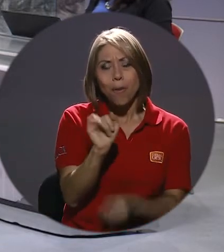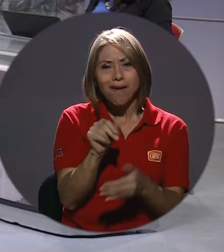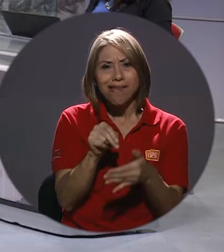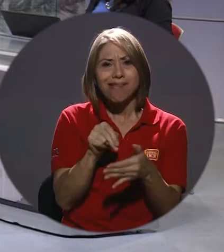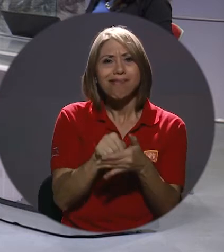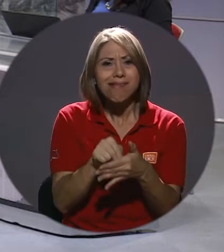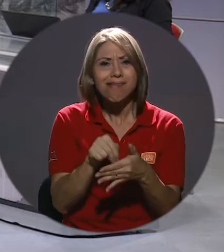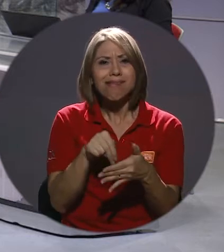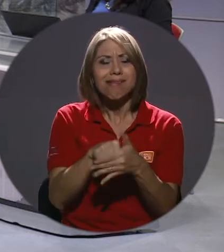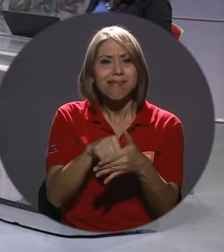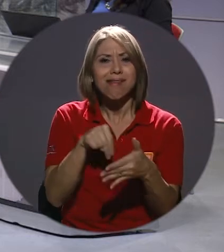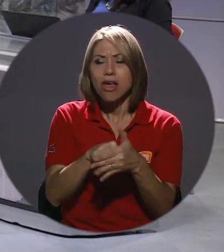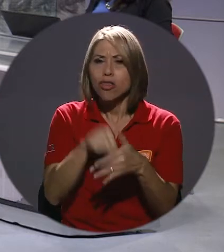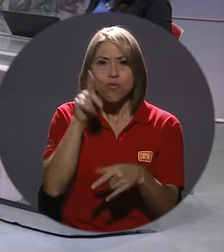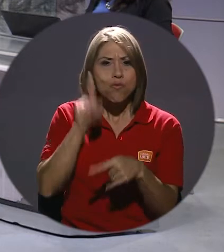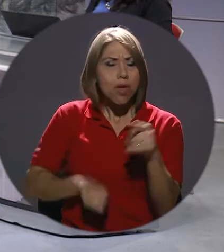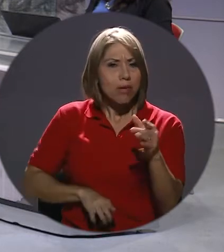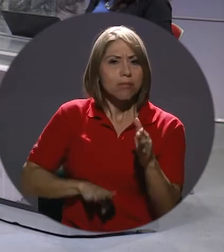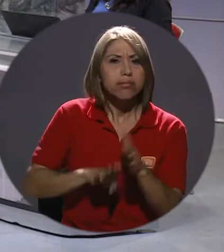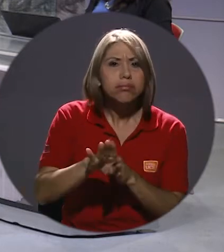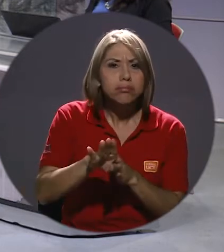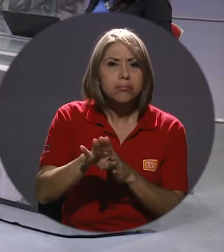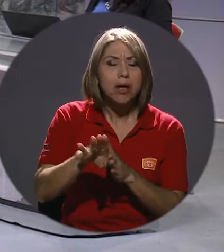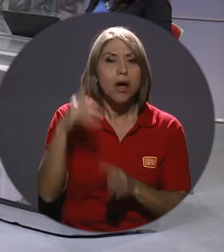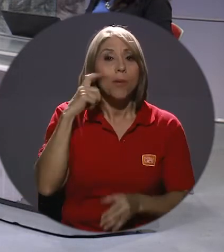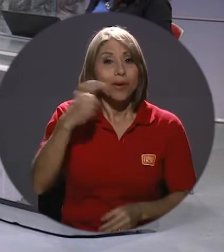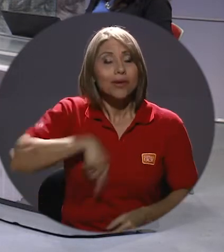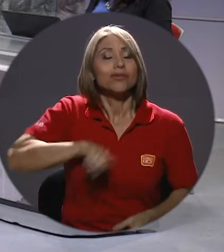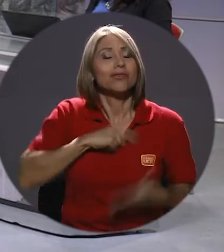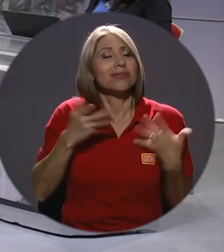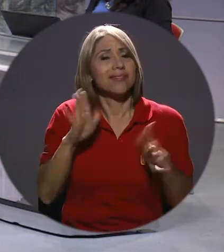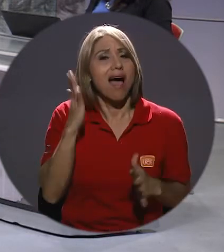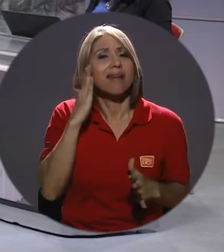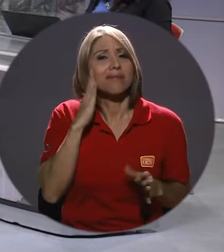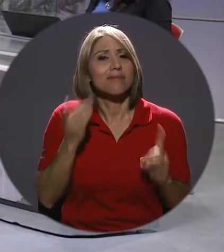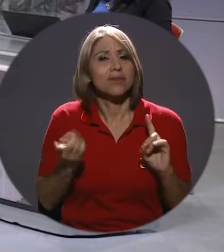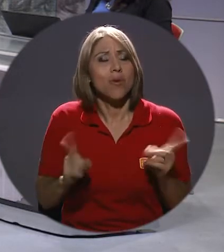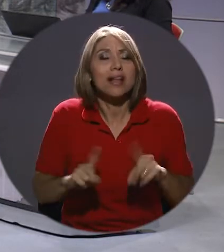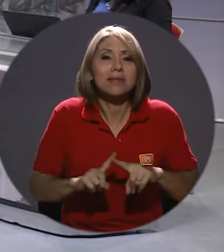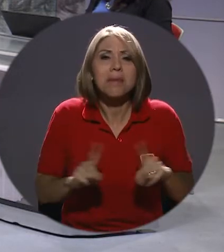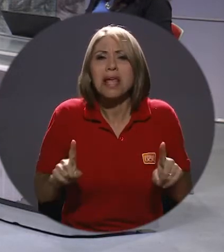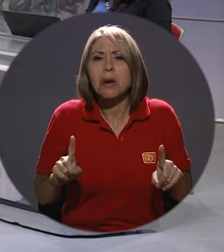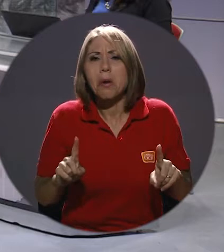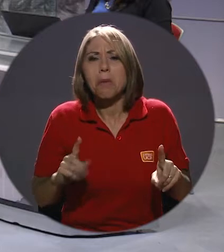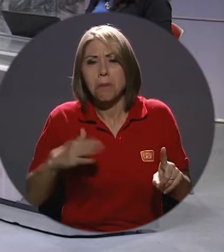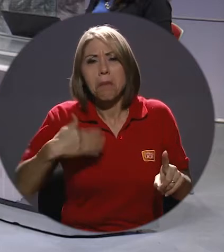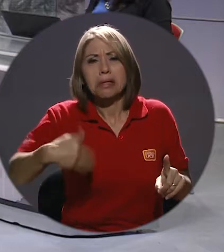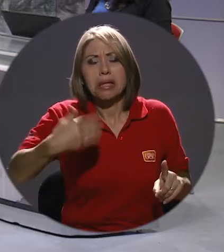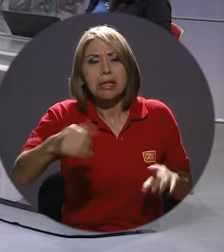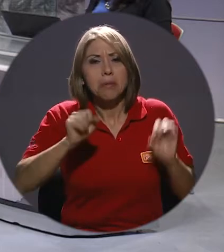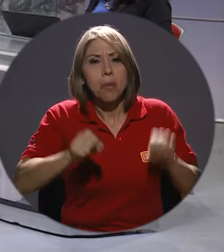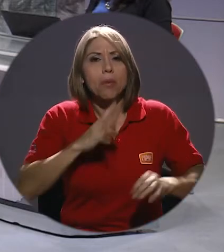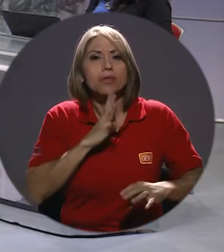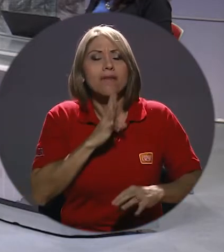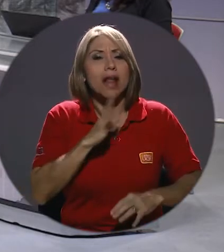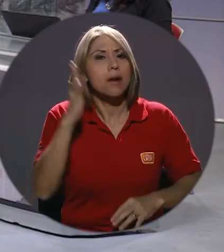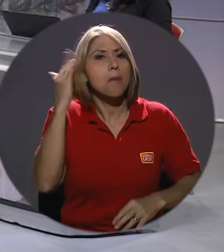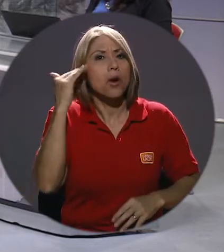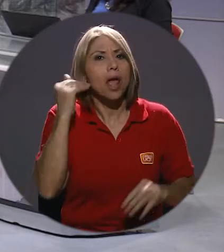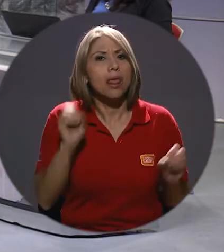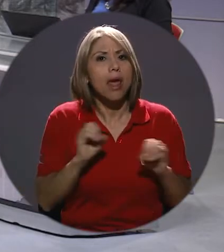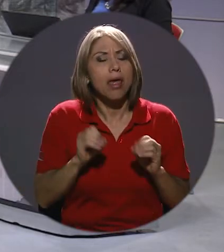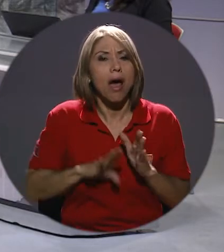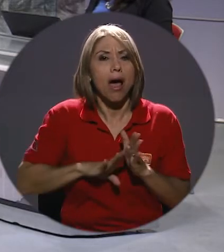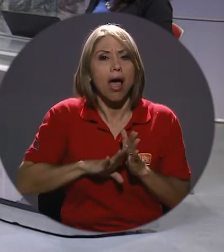que nos impidan avanzar en esta materia? Porque creo que los tenemos bien identificados, pero más adelante podemos hablar de por qué no se